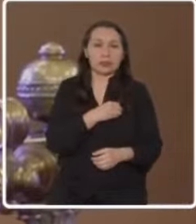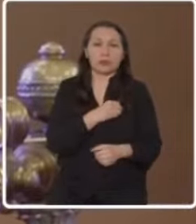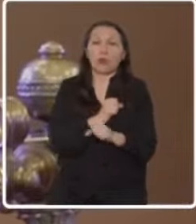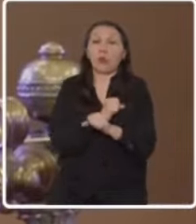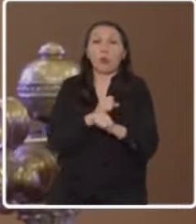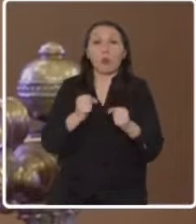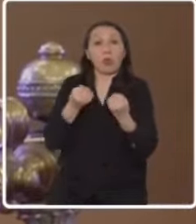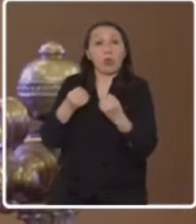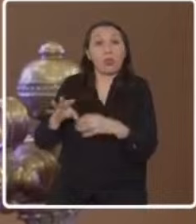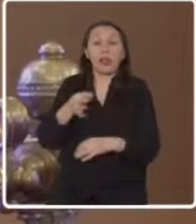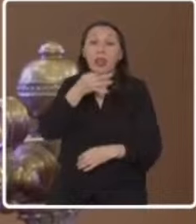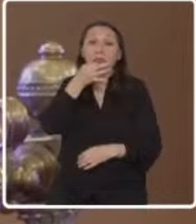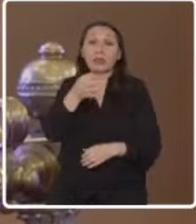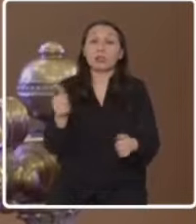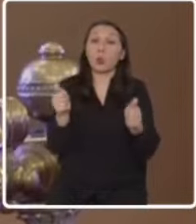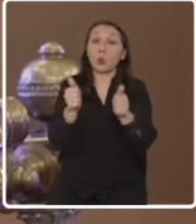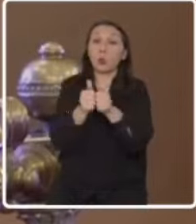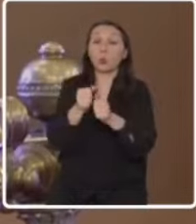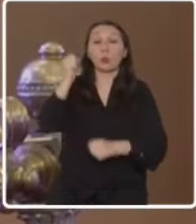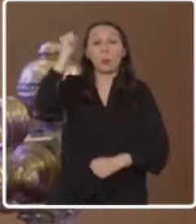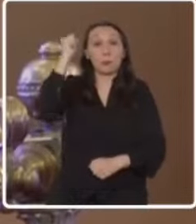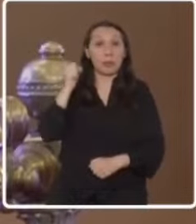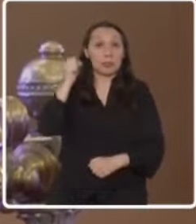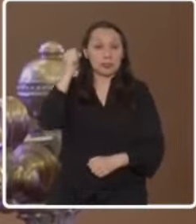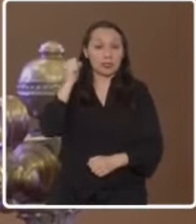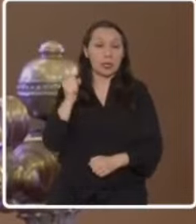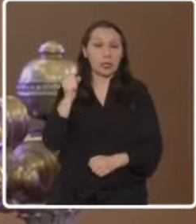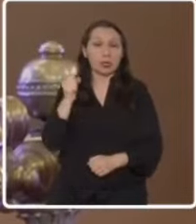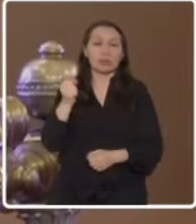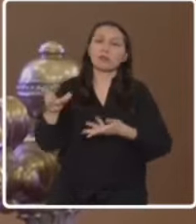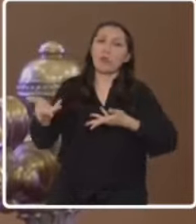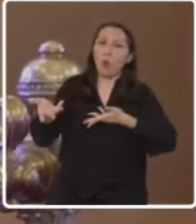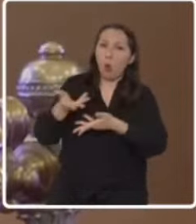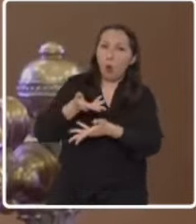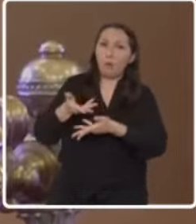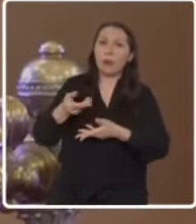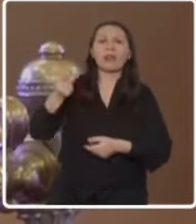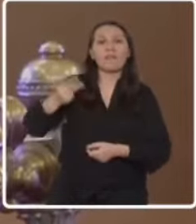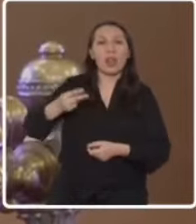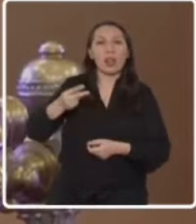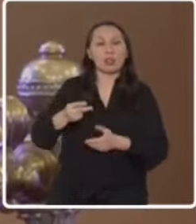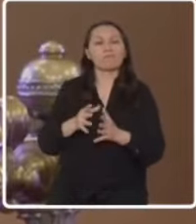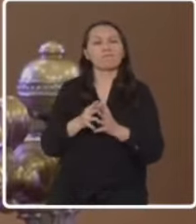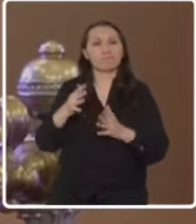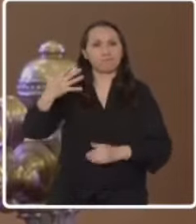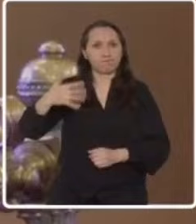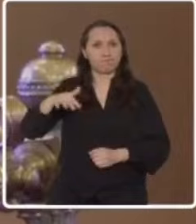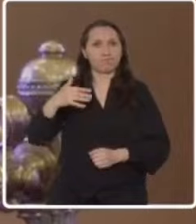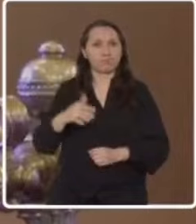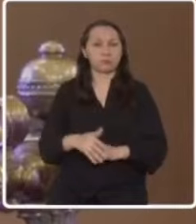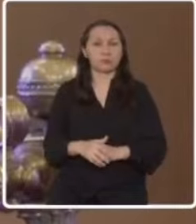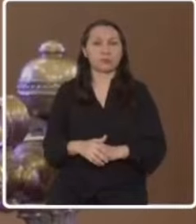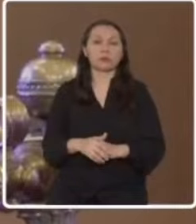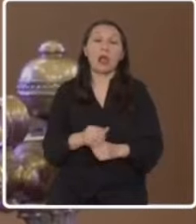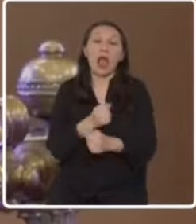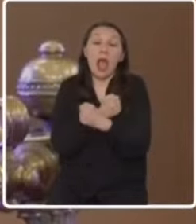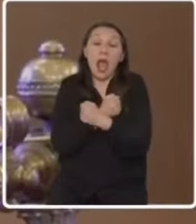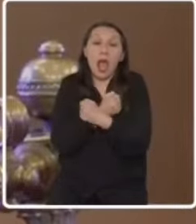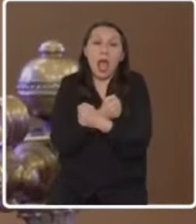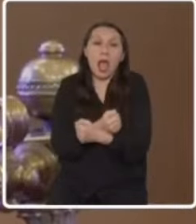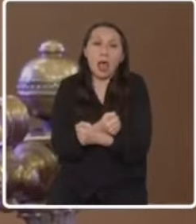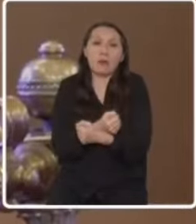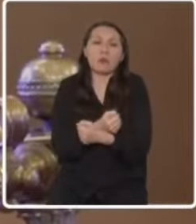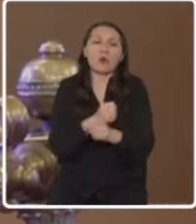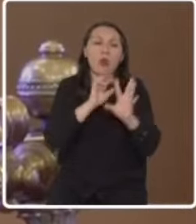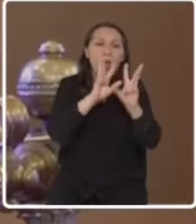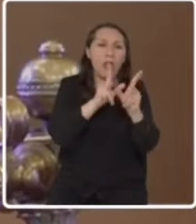no puedo dejar de mencionar que junto a Sebastián Piñera compartimos valores trascendentes, como el amor y